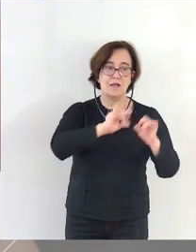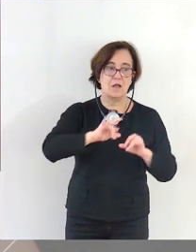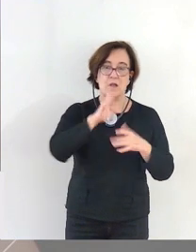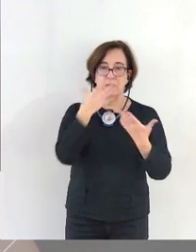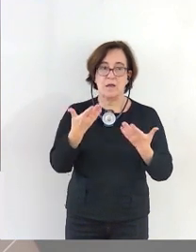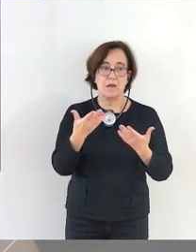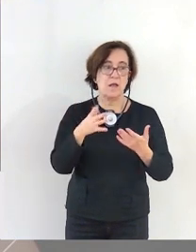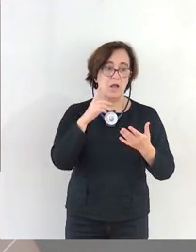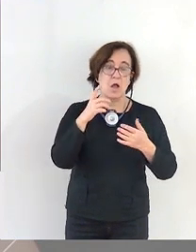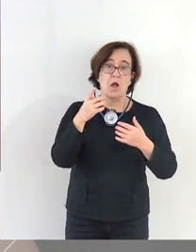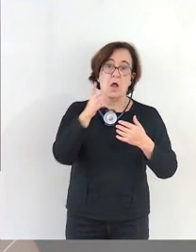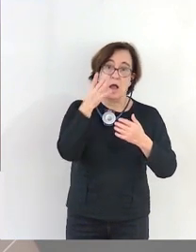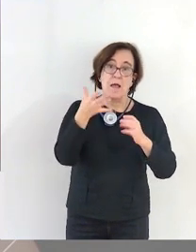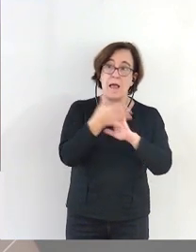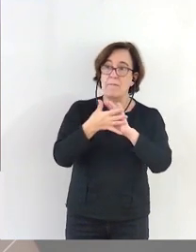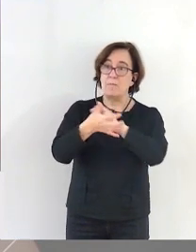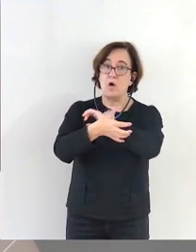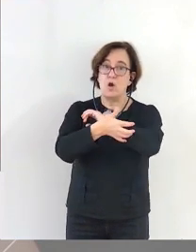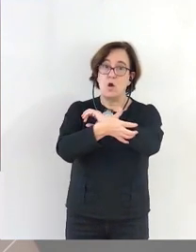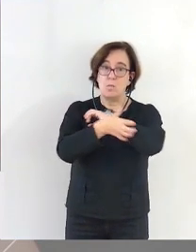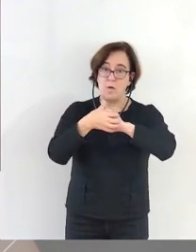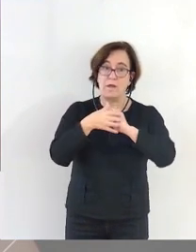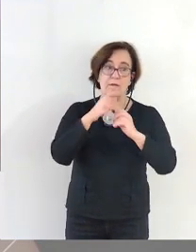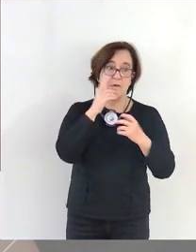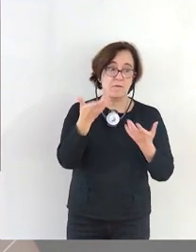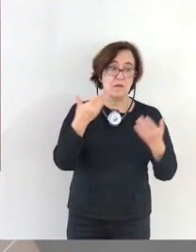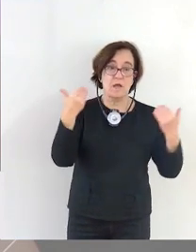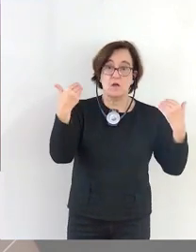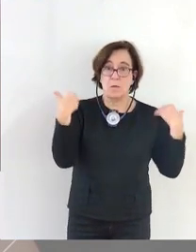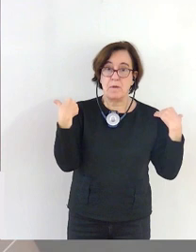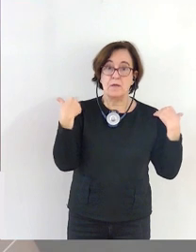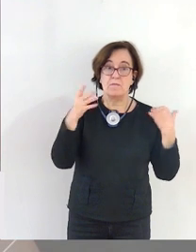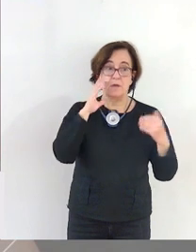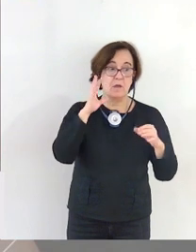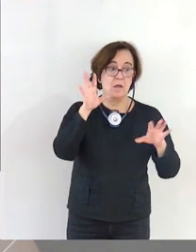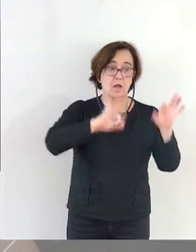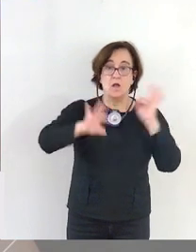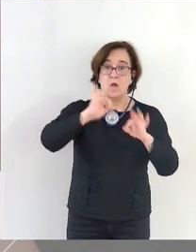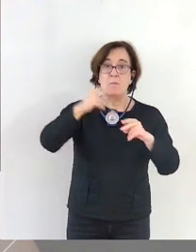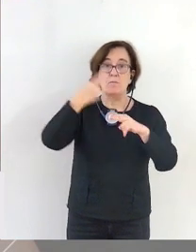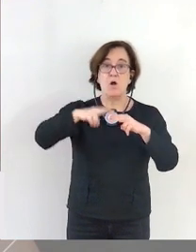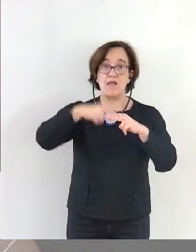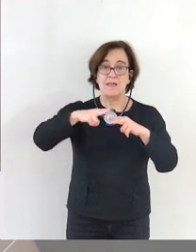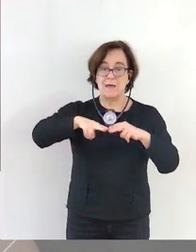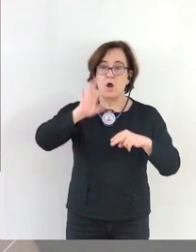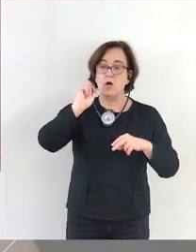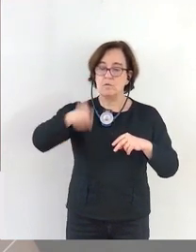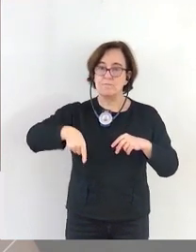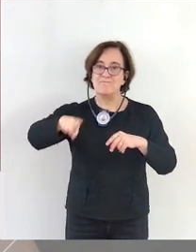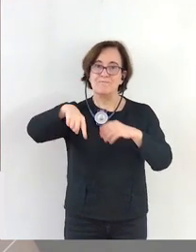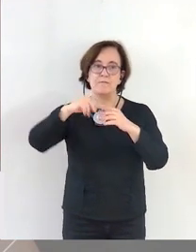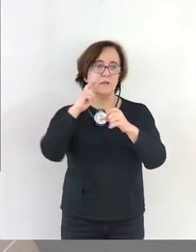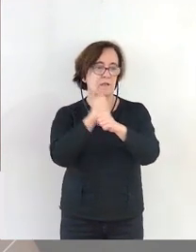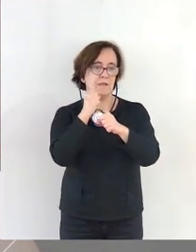pobreza energética y con ello si somos responsables los decisores políticos tienen que trabajar con otros